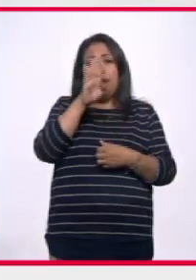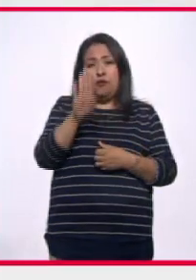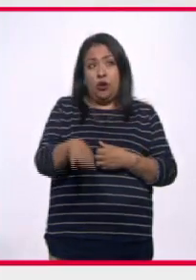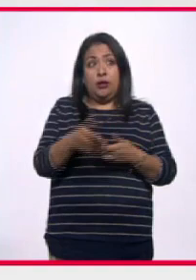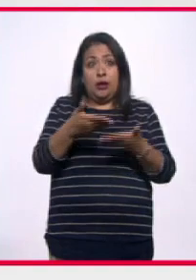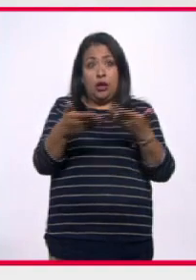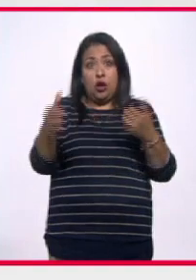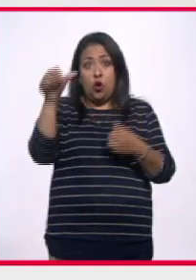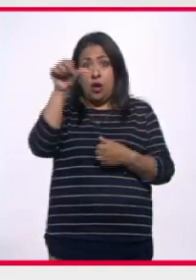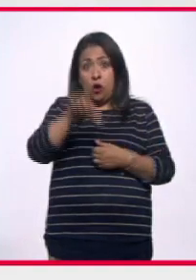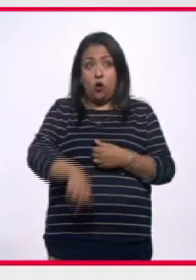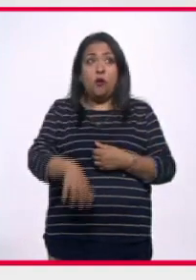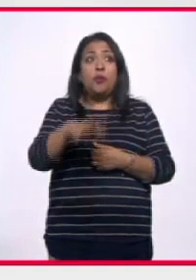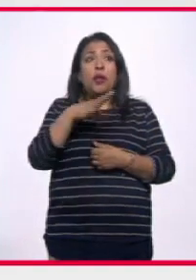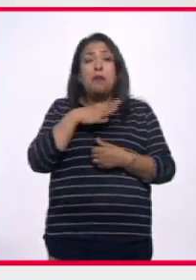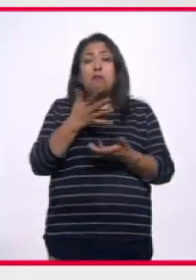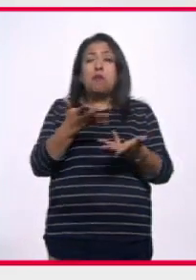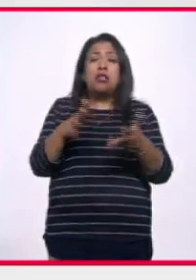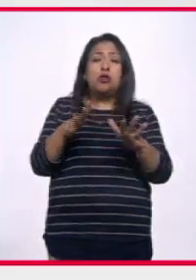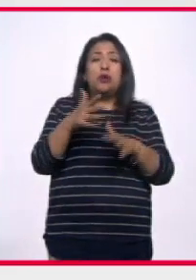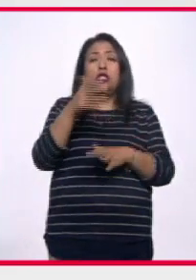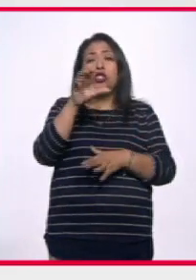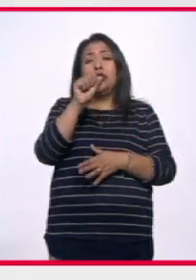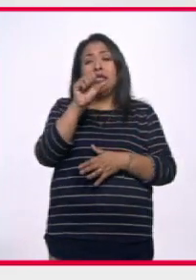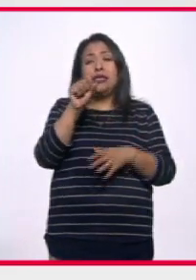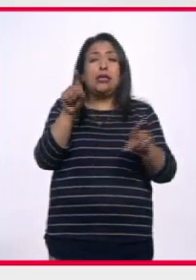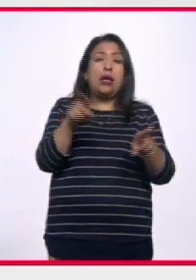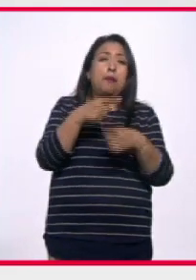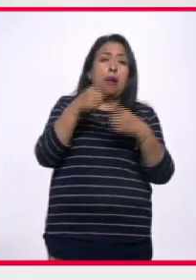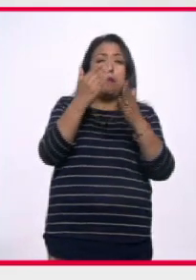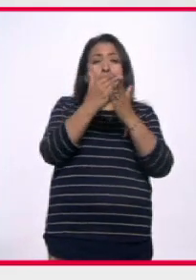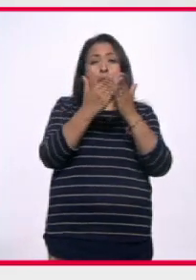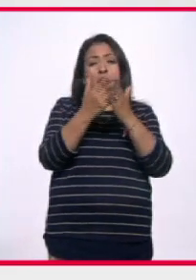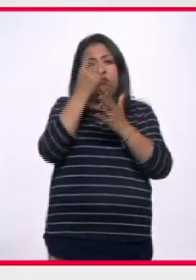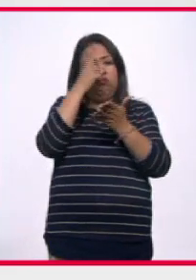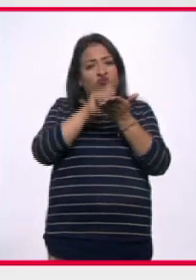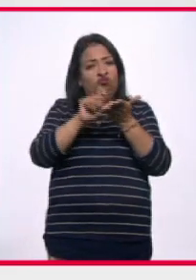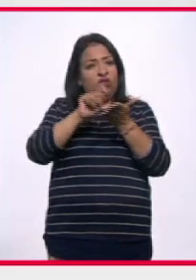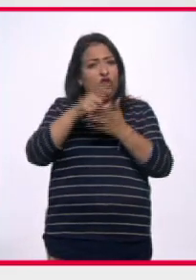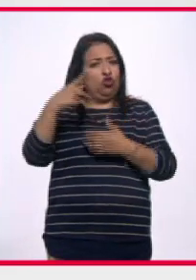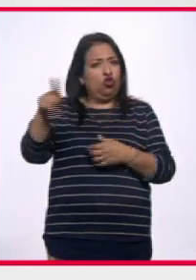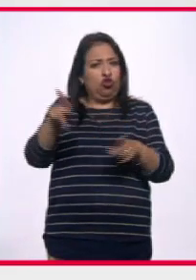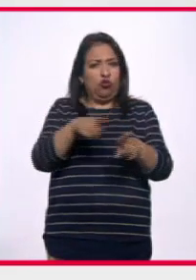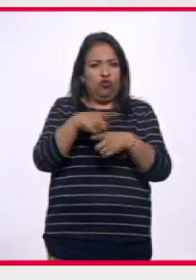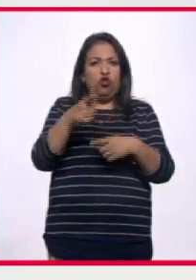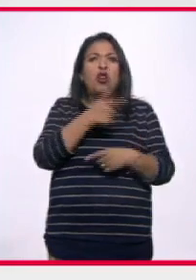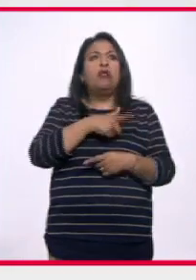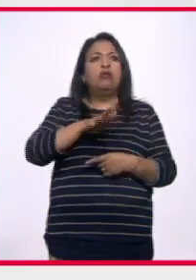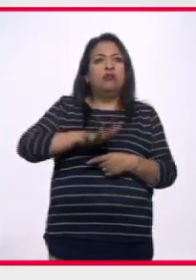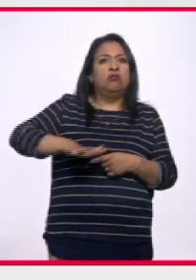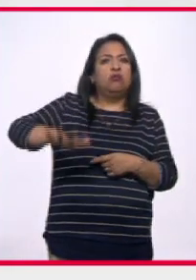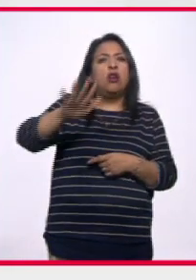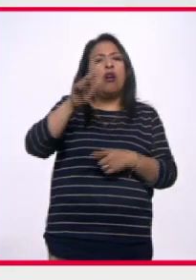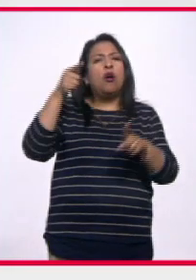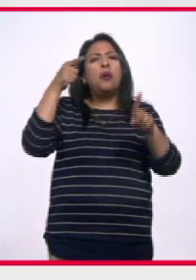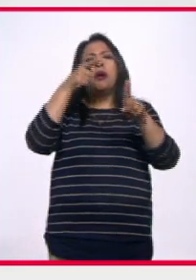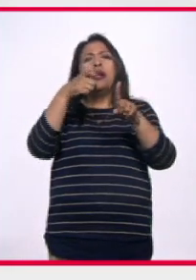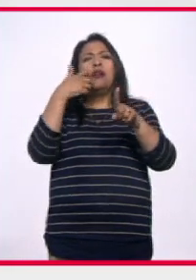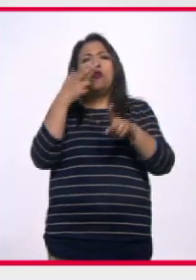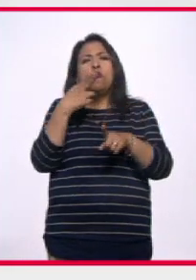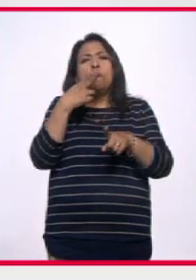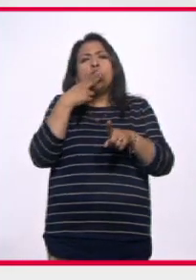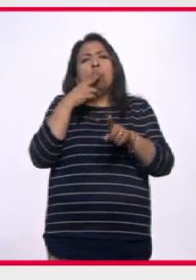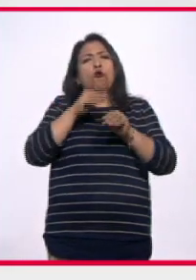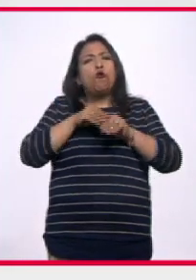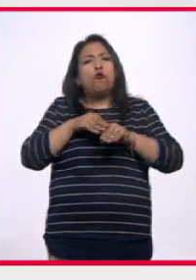actualmente cuentan con aproximadamente 60 piezas musicales de autoridad propia y del gusto popular todo con el objetivo de preservar